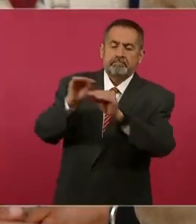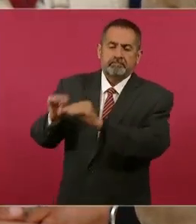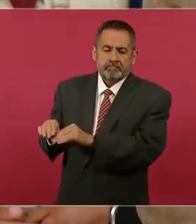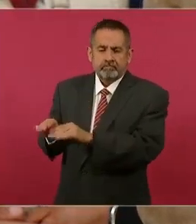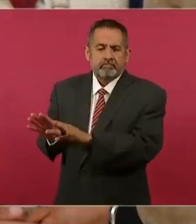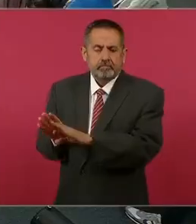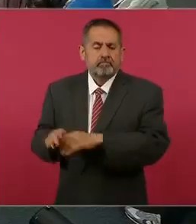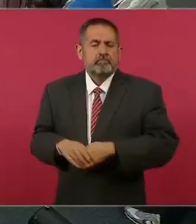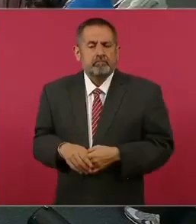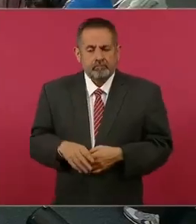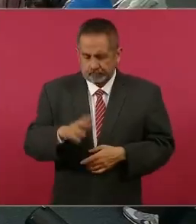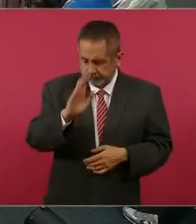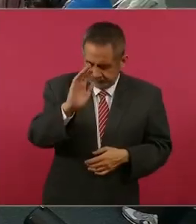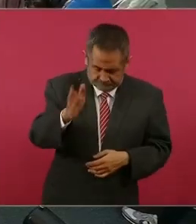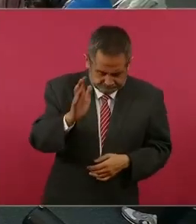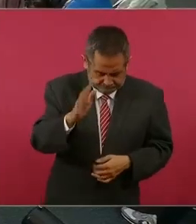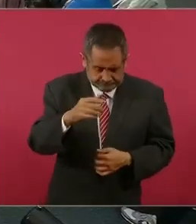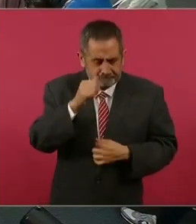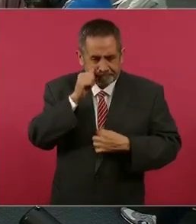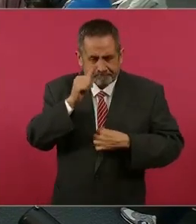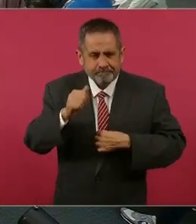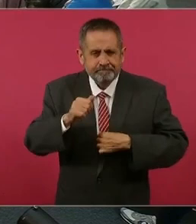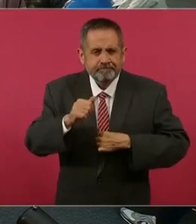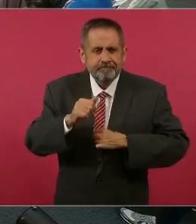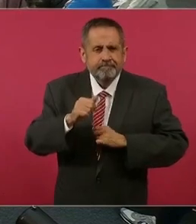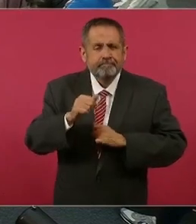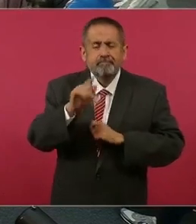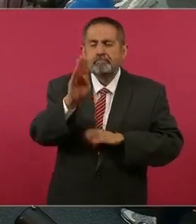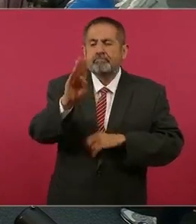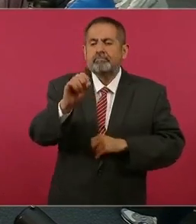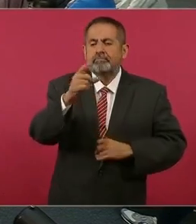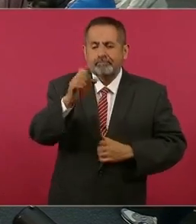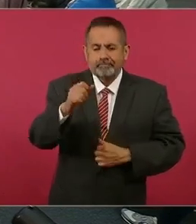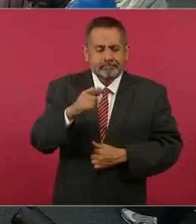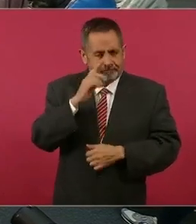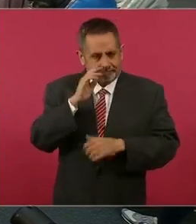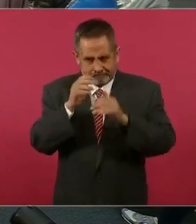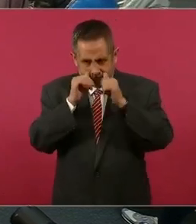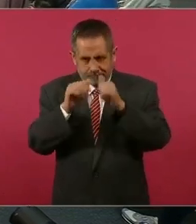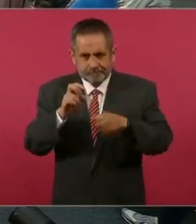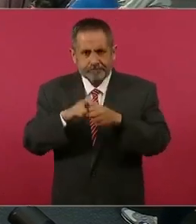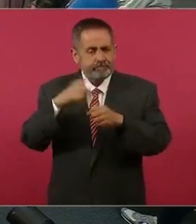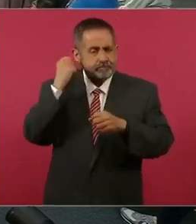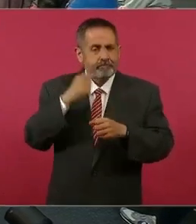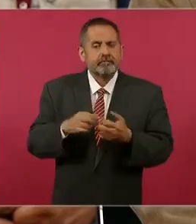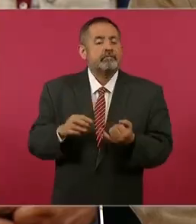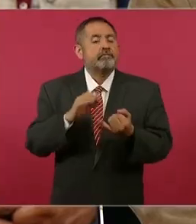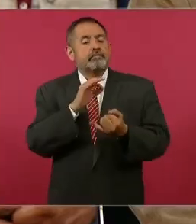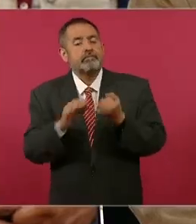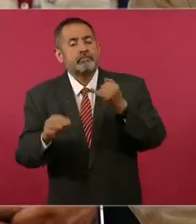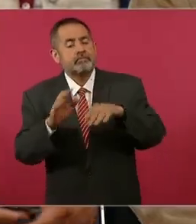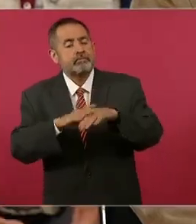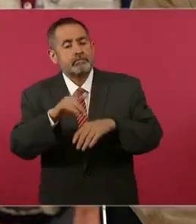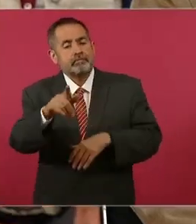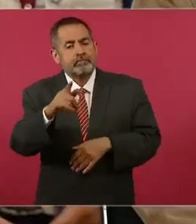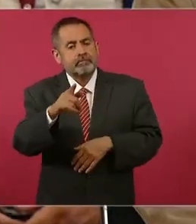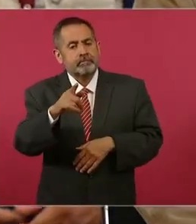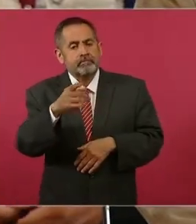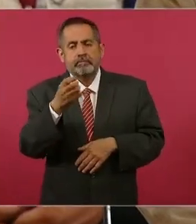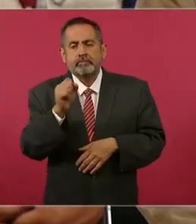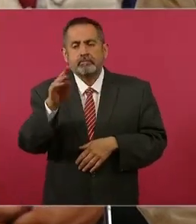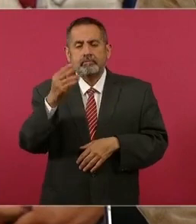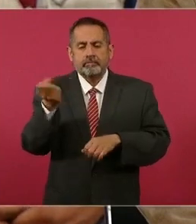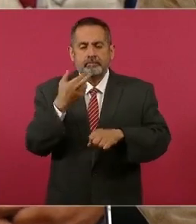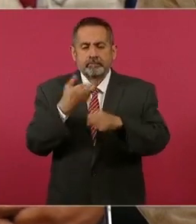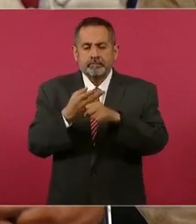personas? Ya se está atendiendo. Y finalmente… Lo del Bosque. Sí, lo del Bosque en Tabasco, y finalmente que está el